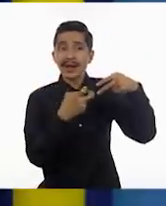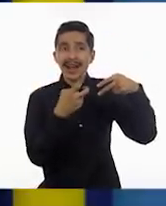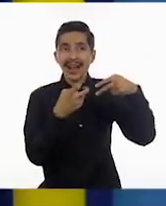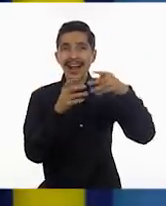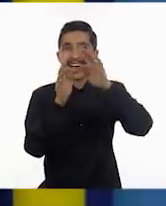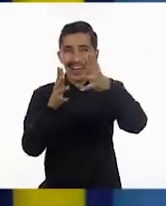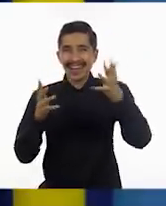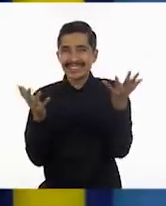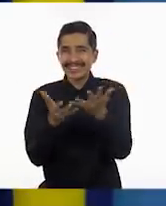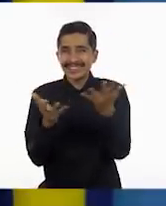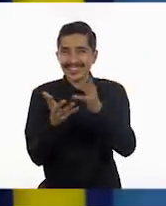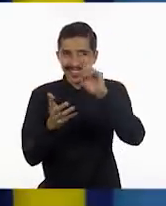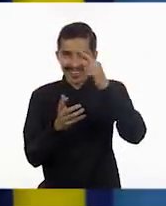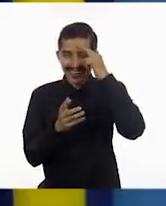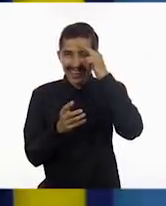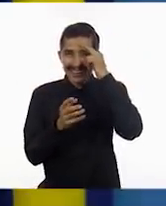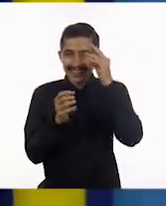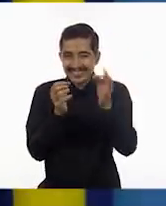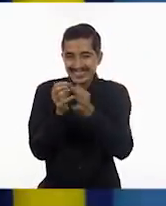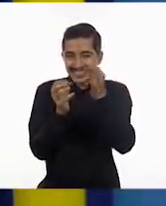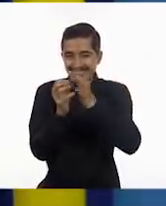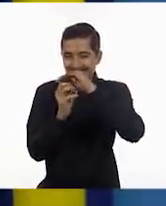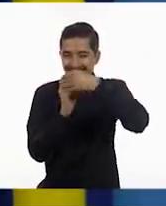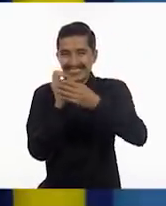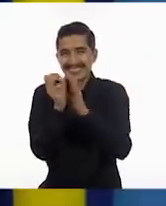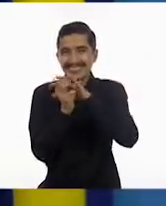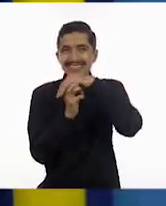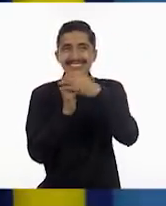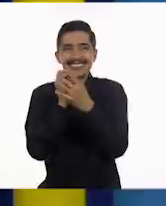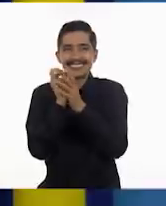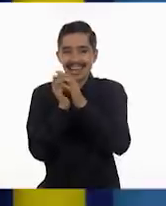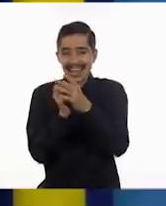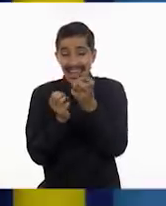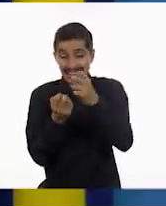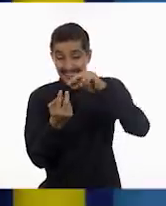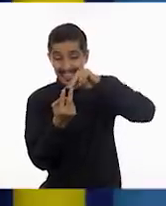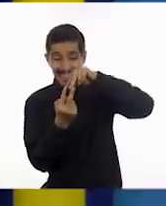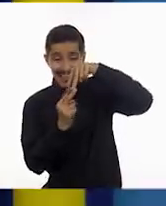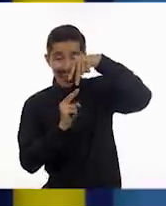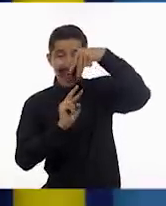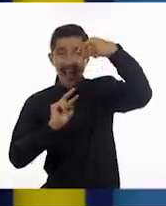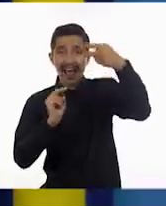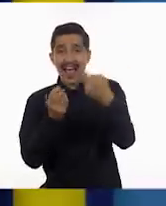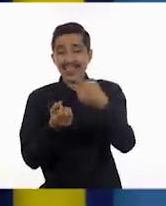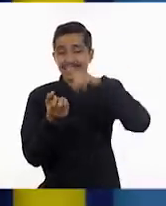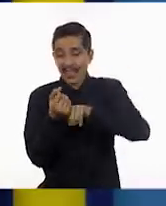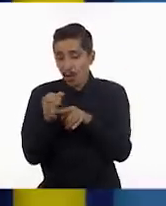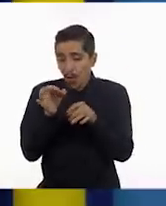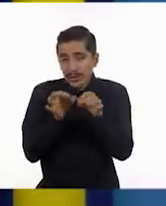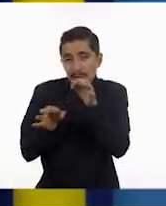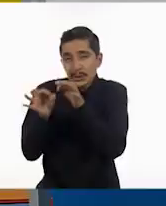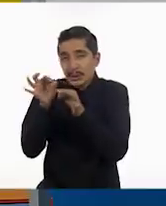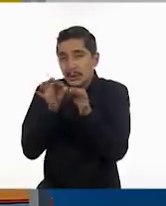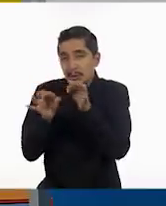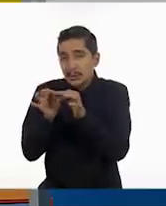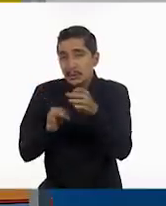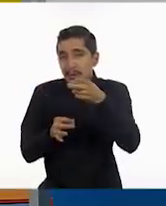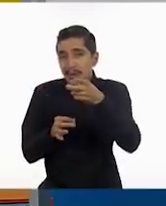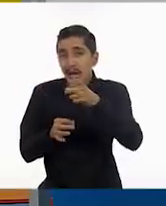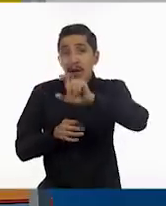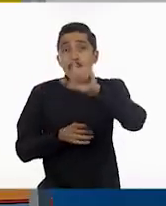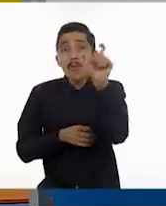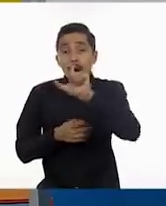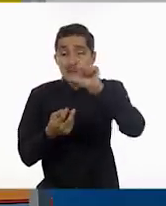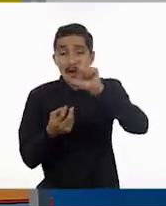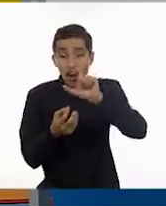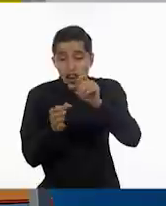madejita de estambre representando todo este ADN que iba dentro del núcleo de las células. Así es. Cuando las